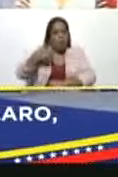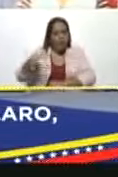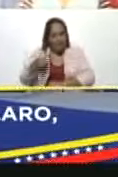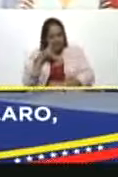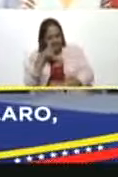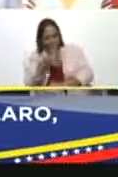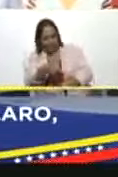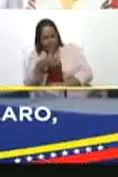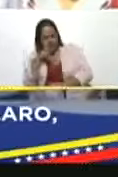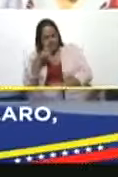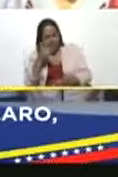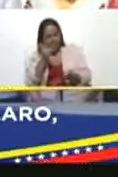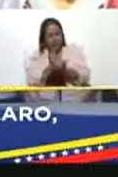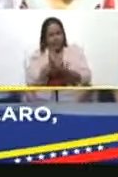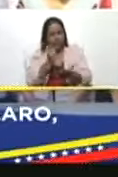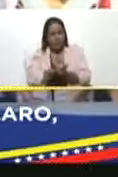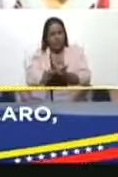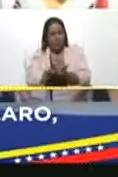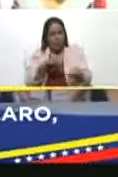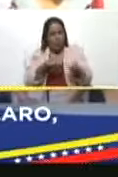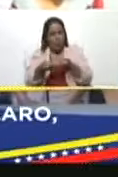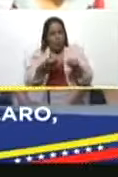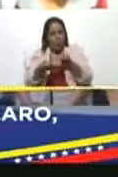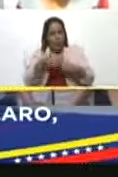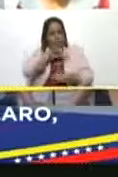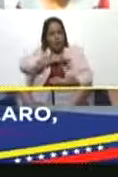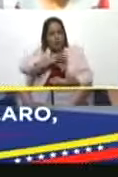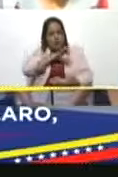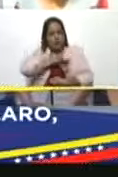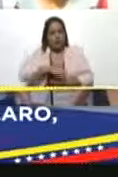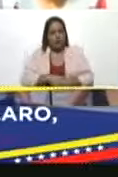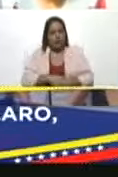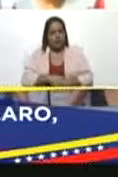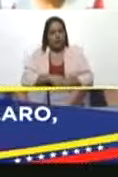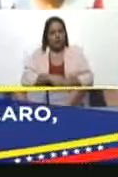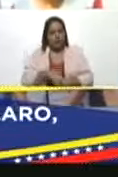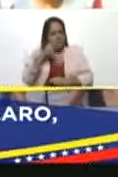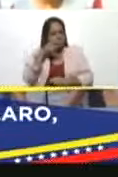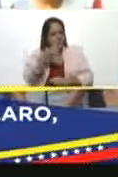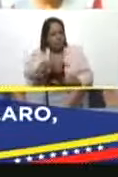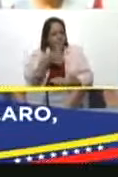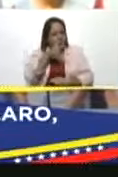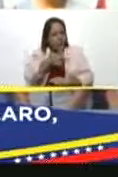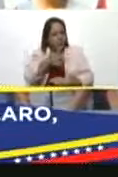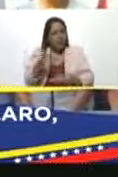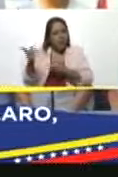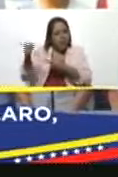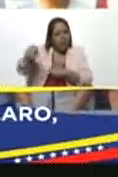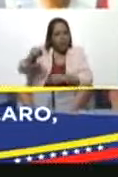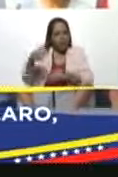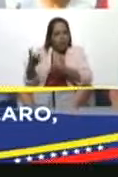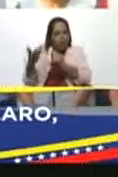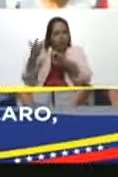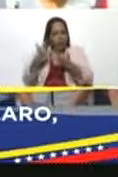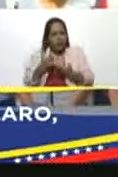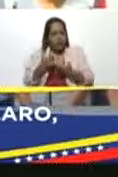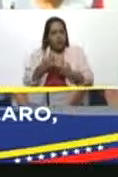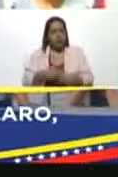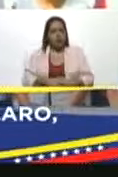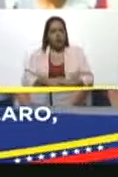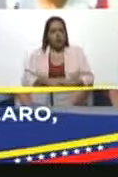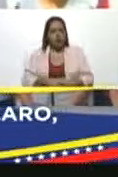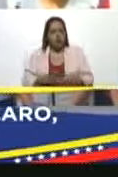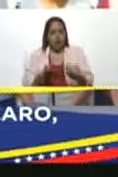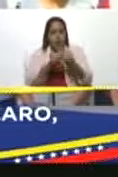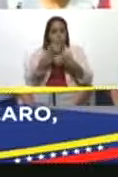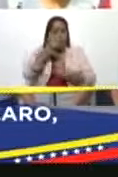supervisó. Contraloría Social, metieron el ojo. Entonces yo quiero escuchar, mientras abro con el